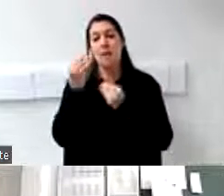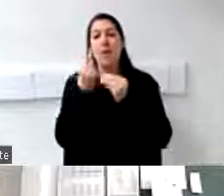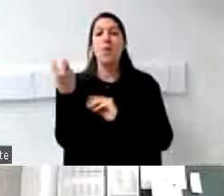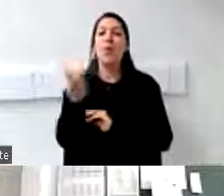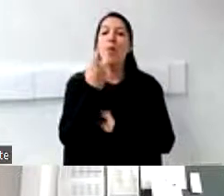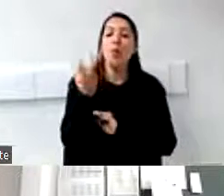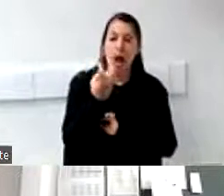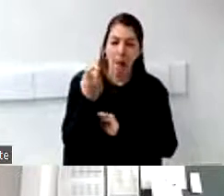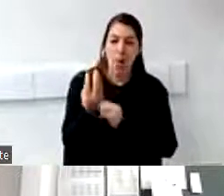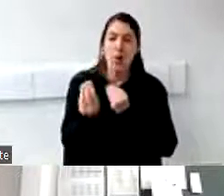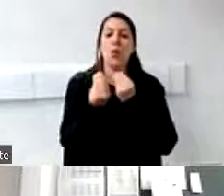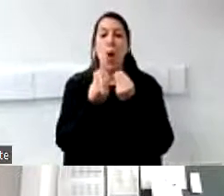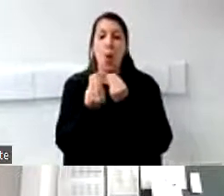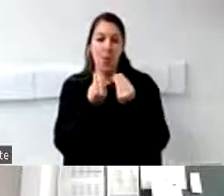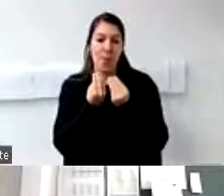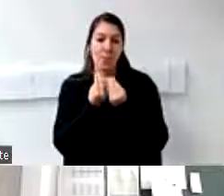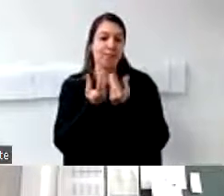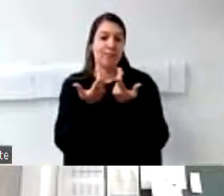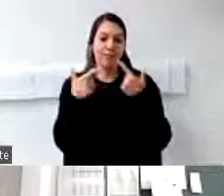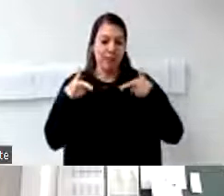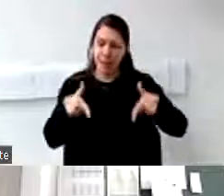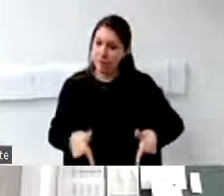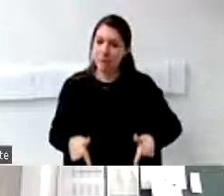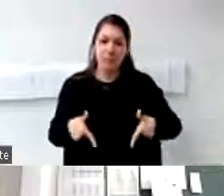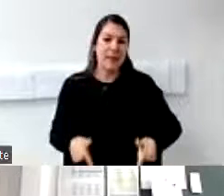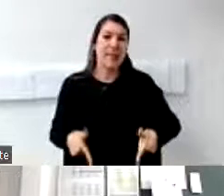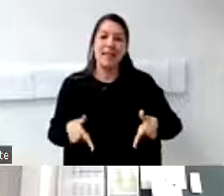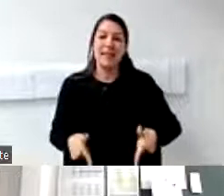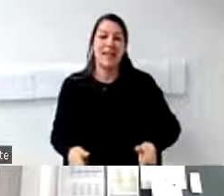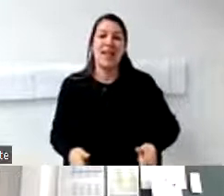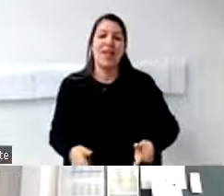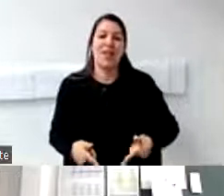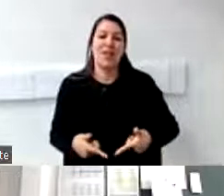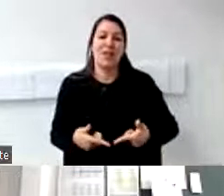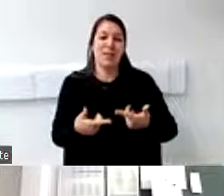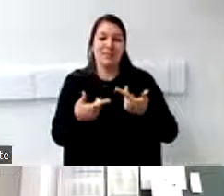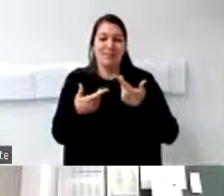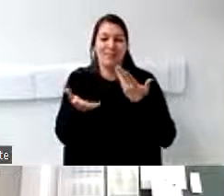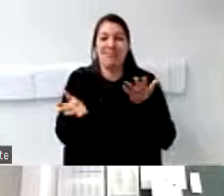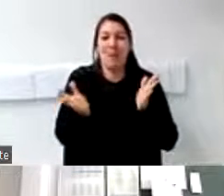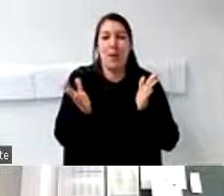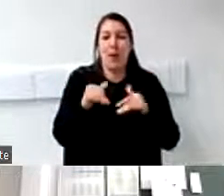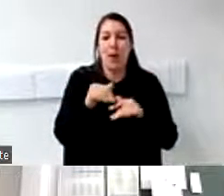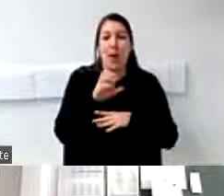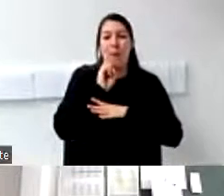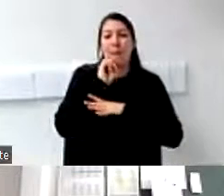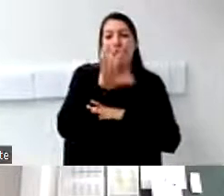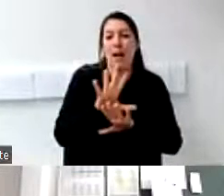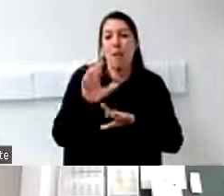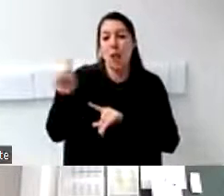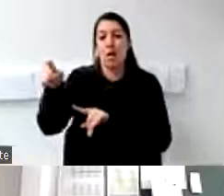tiene capacidad de mandar, tendrían que mandar a algún comisionista a buscarlo precisamente para la